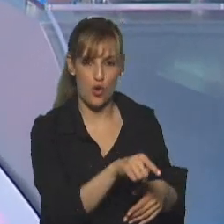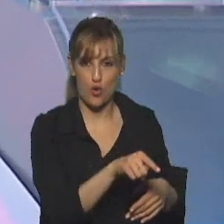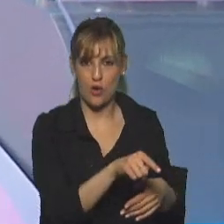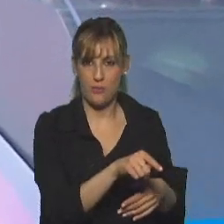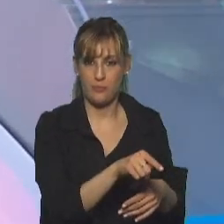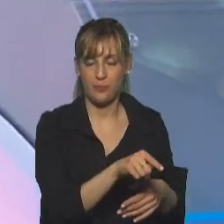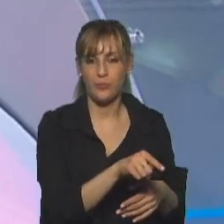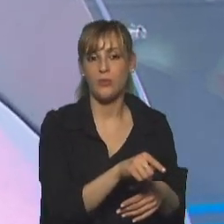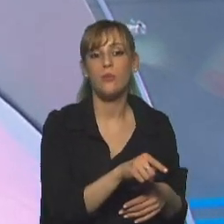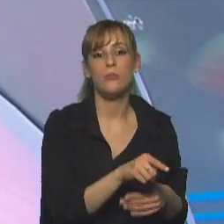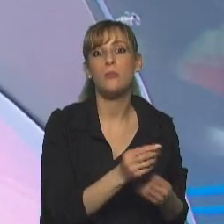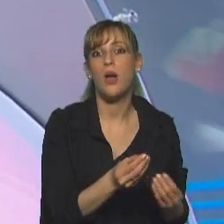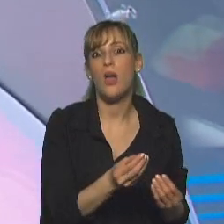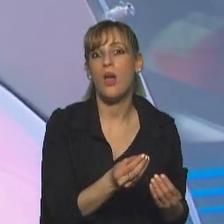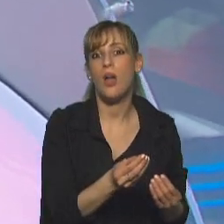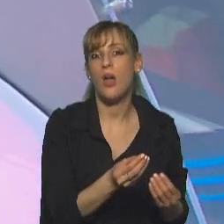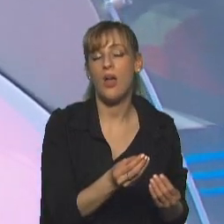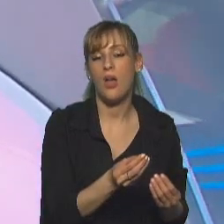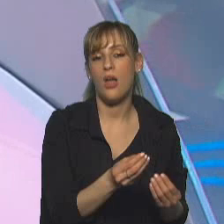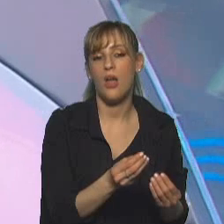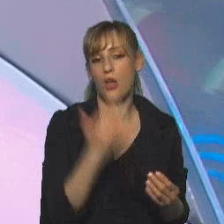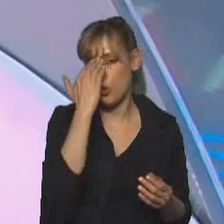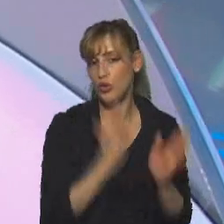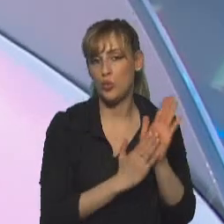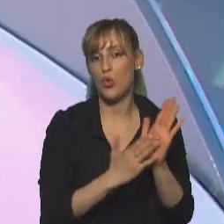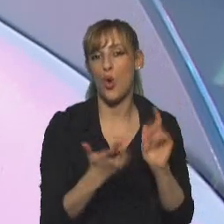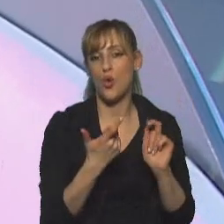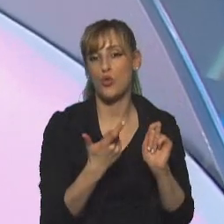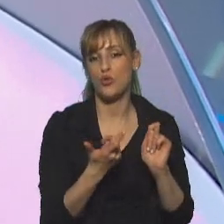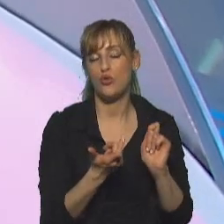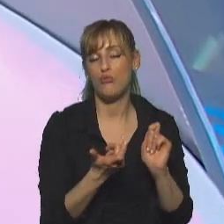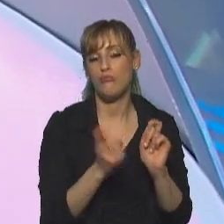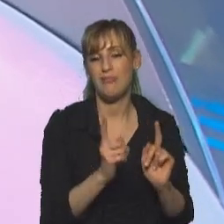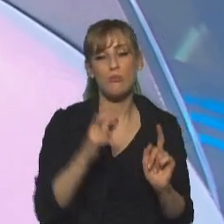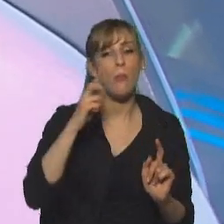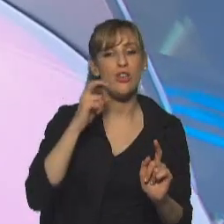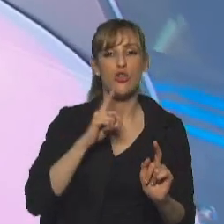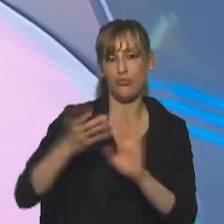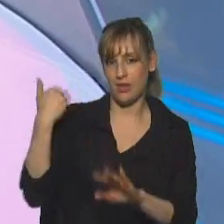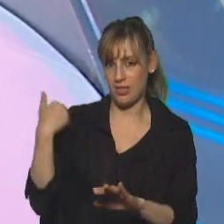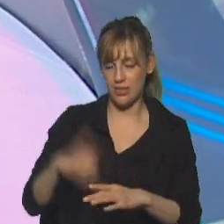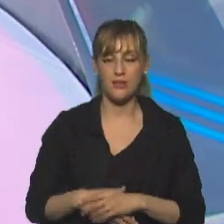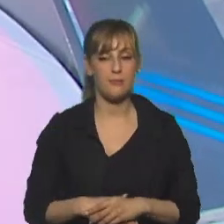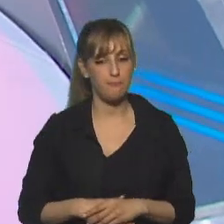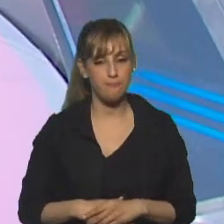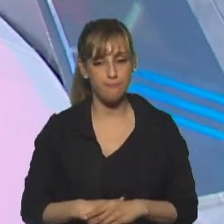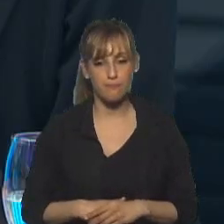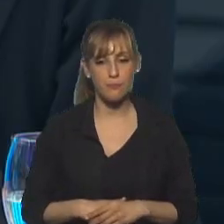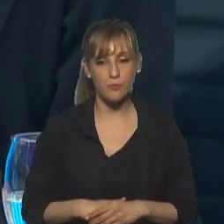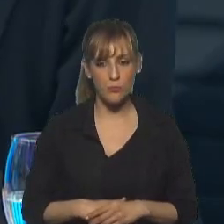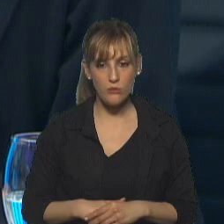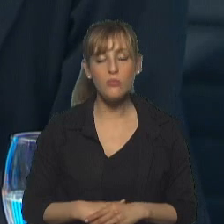condición de que no mueva un pelo la Constitución de Pinochet. Daniel, bueno, te quería preguntar por el tema de la